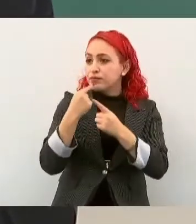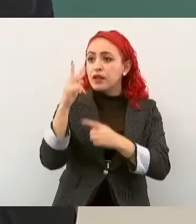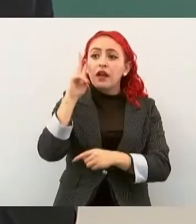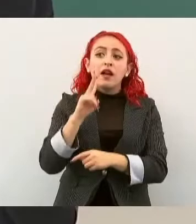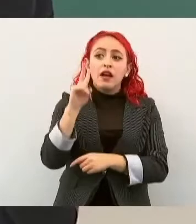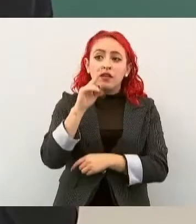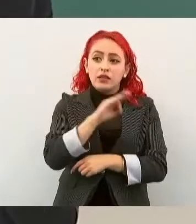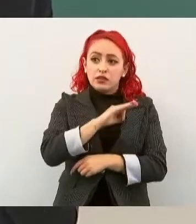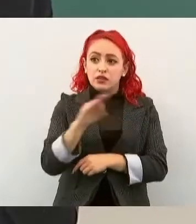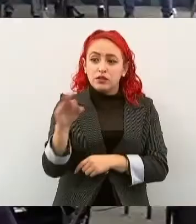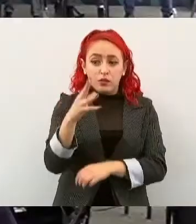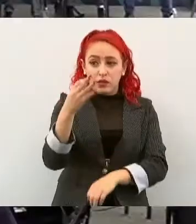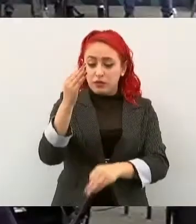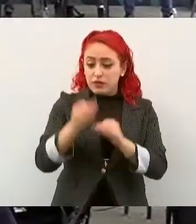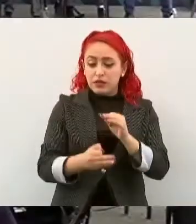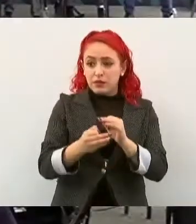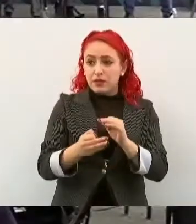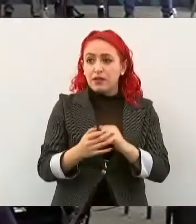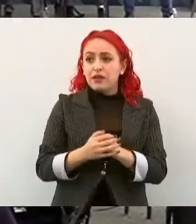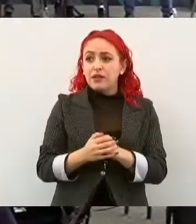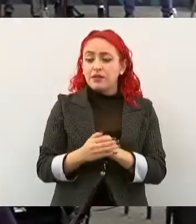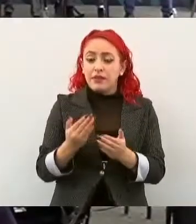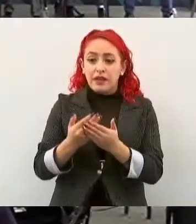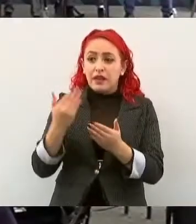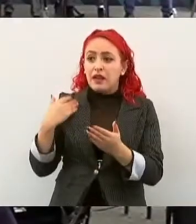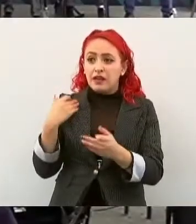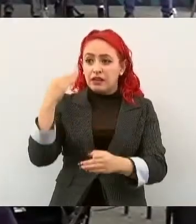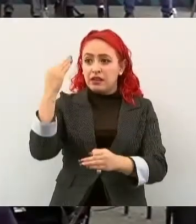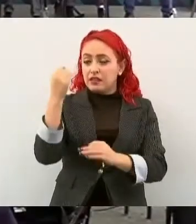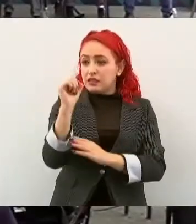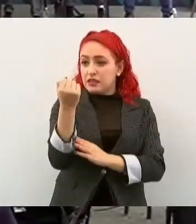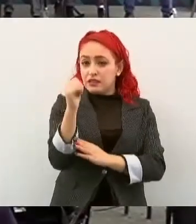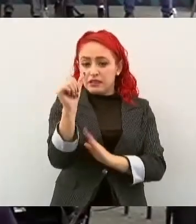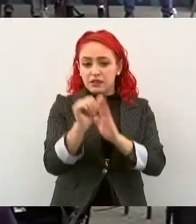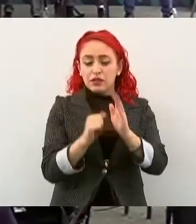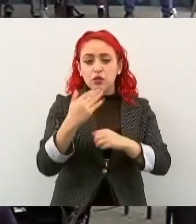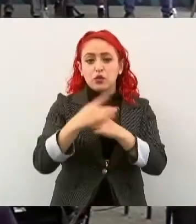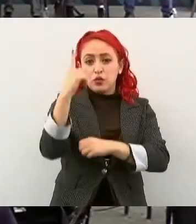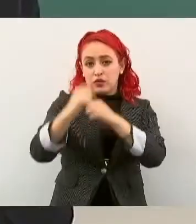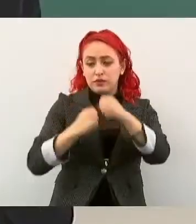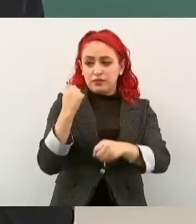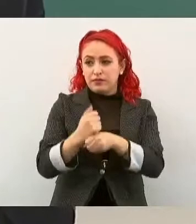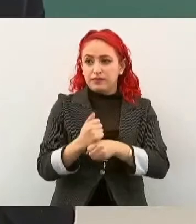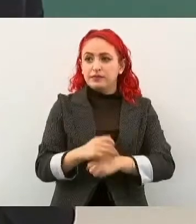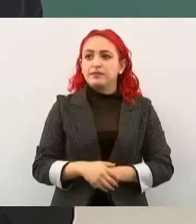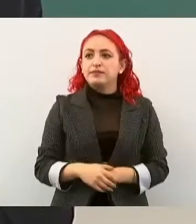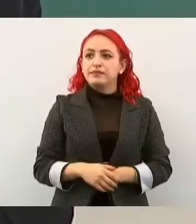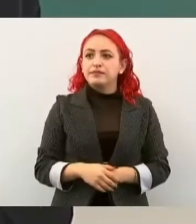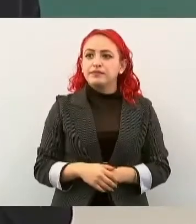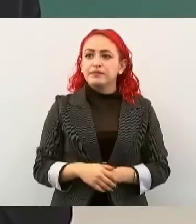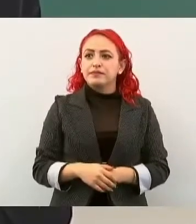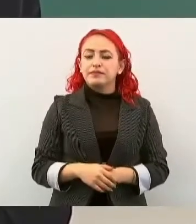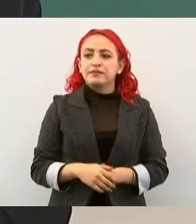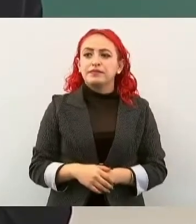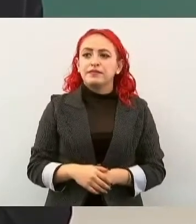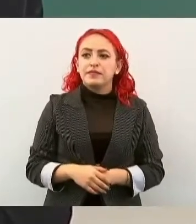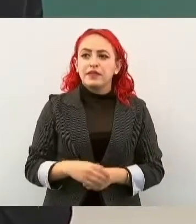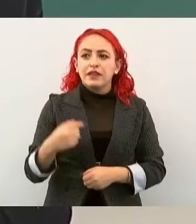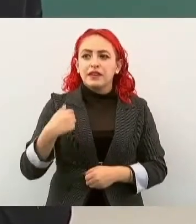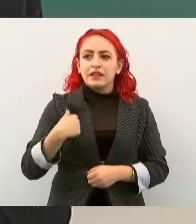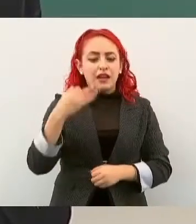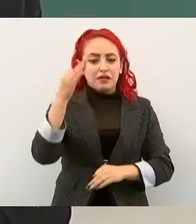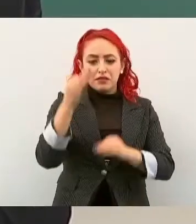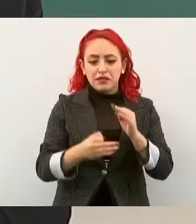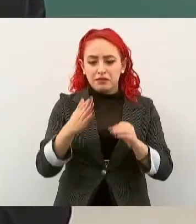la podemos terminar antes de septiembre del año próximo, que ya termina